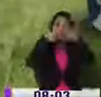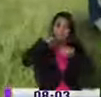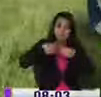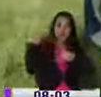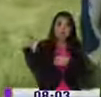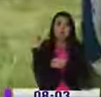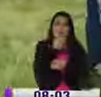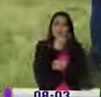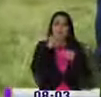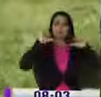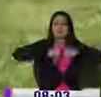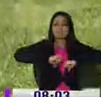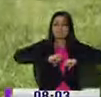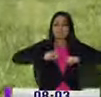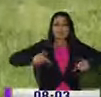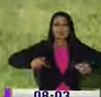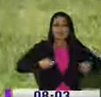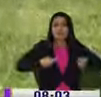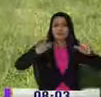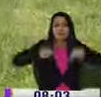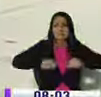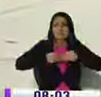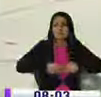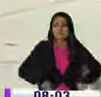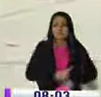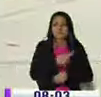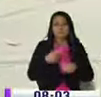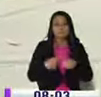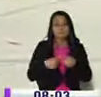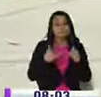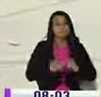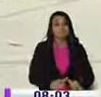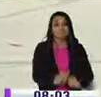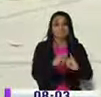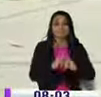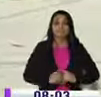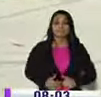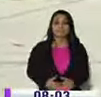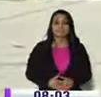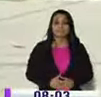proyecto es un gasto innecesario para la ciudad. En Quito informó Andrea Orbe.